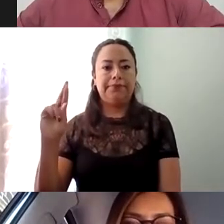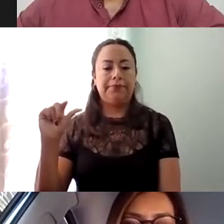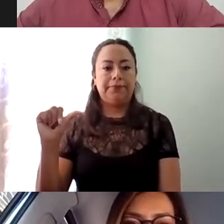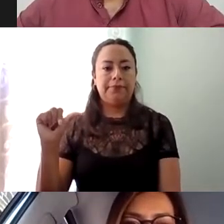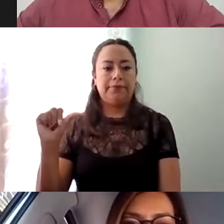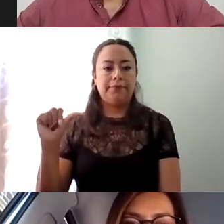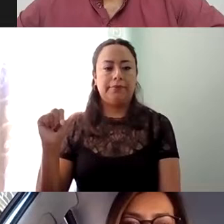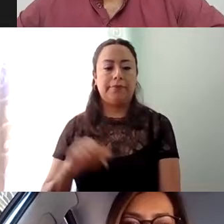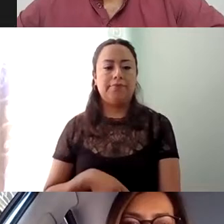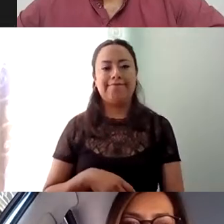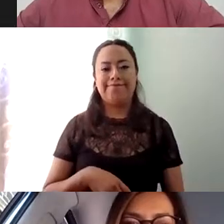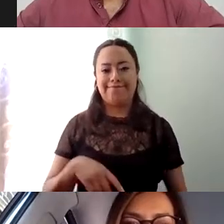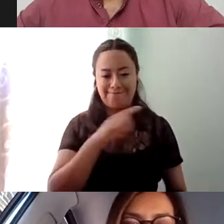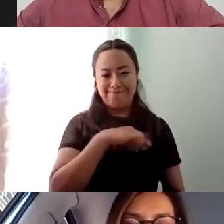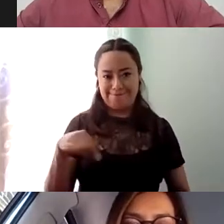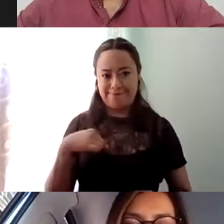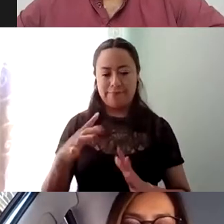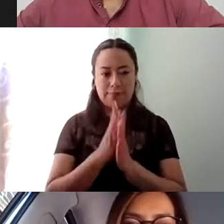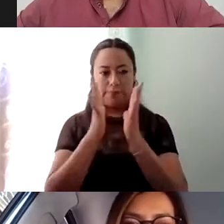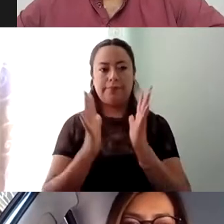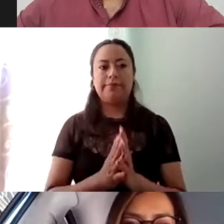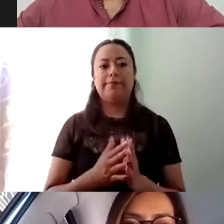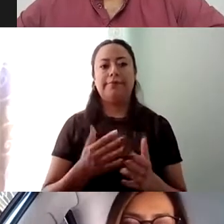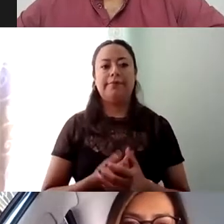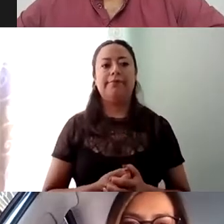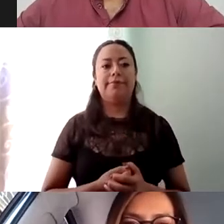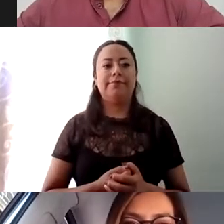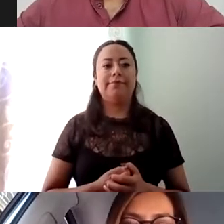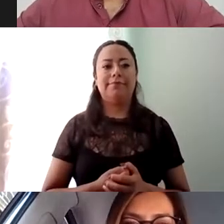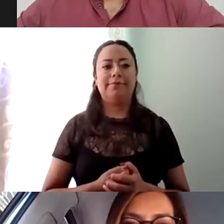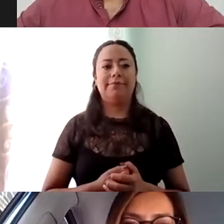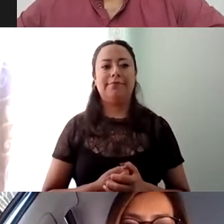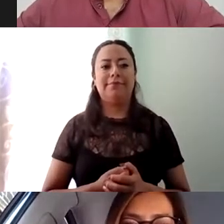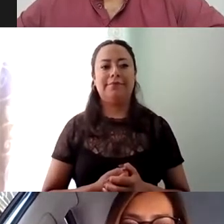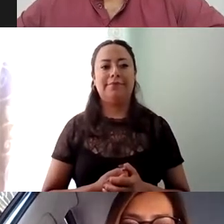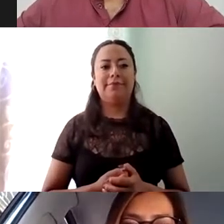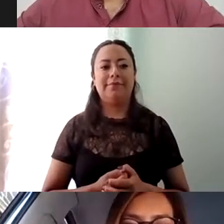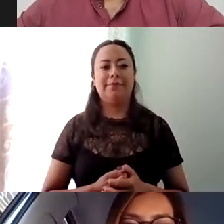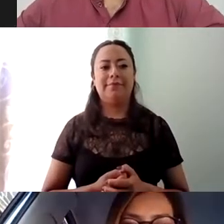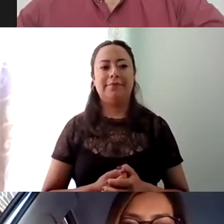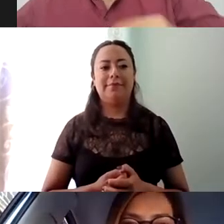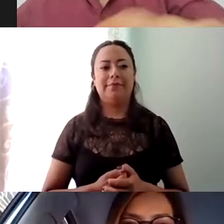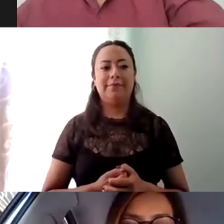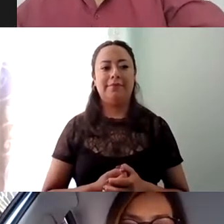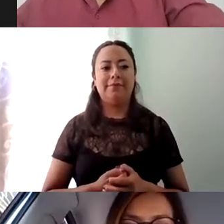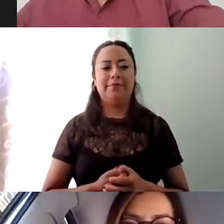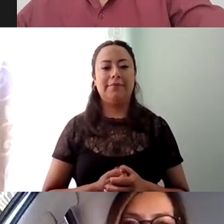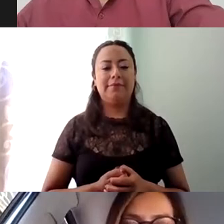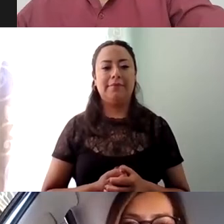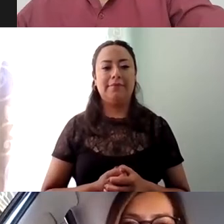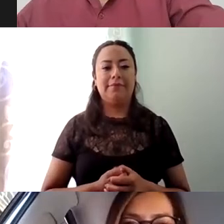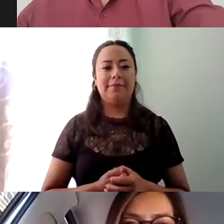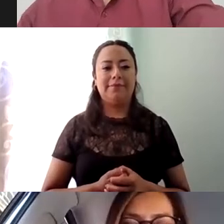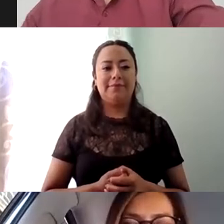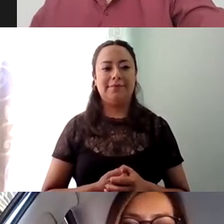participar. Bueno, creo que esta parte le corresponde a usted. La vez pasada yo se la